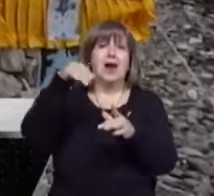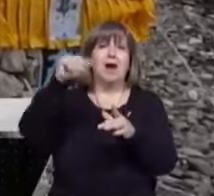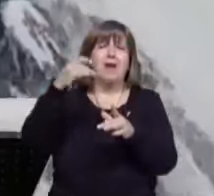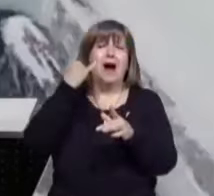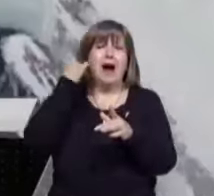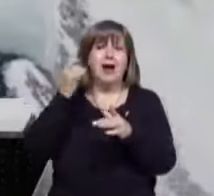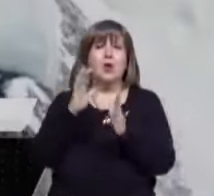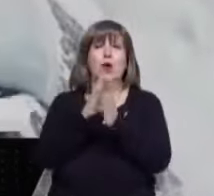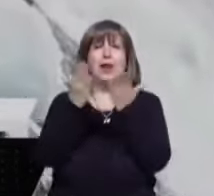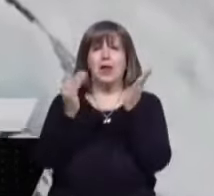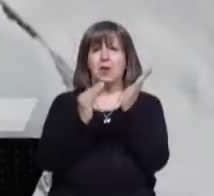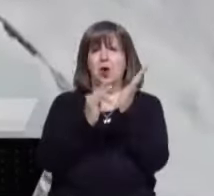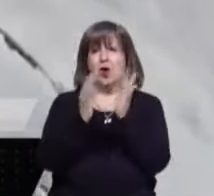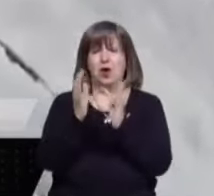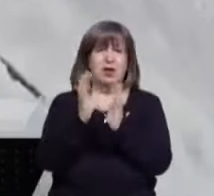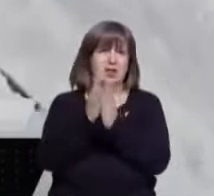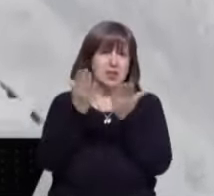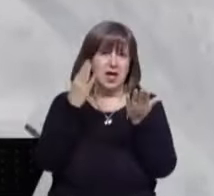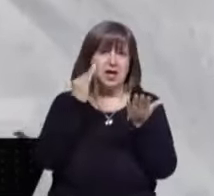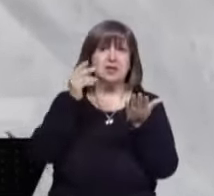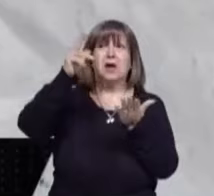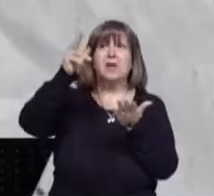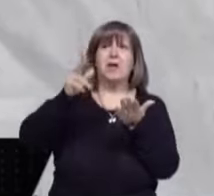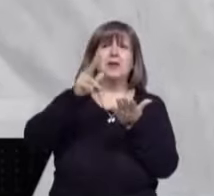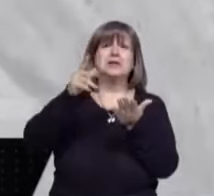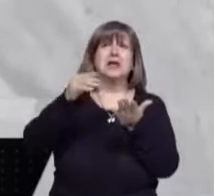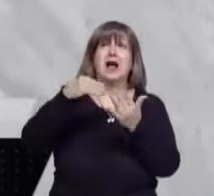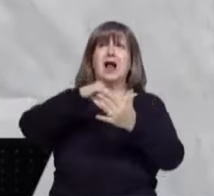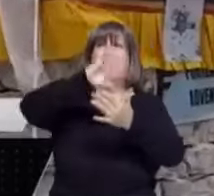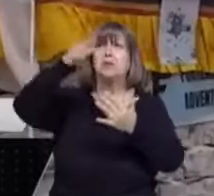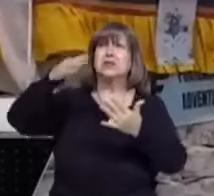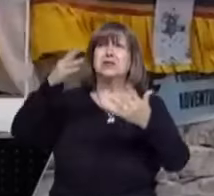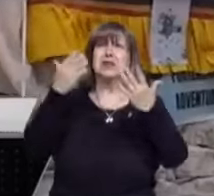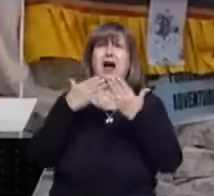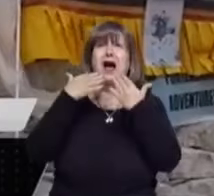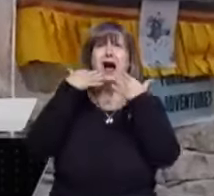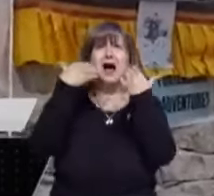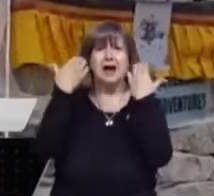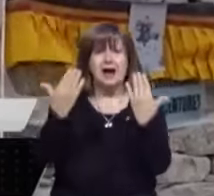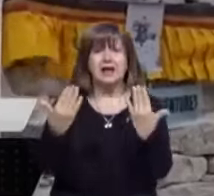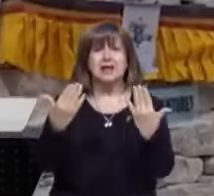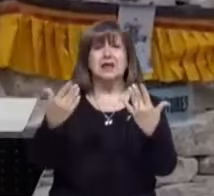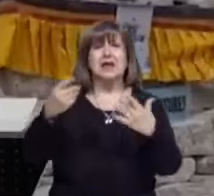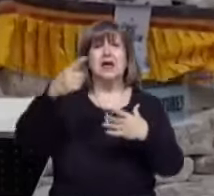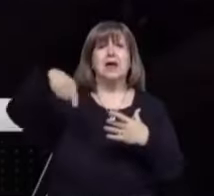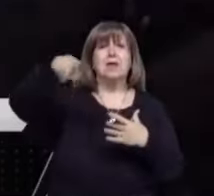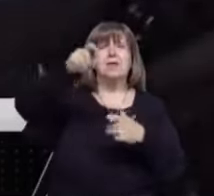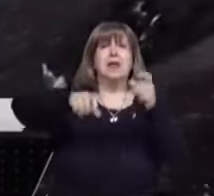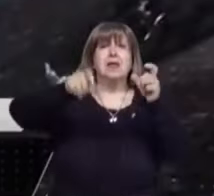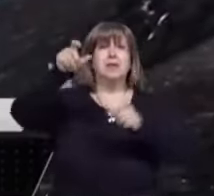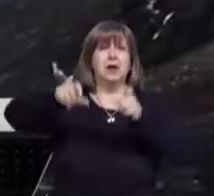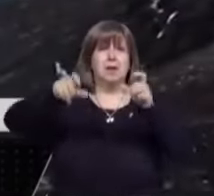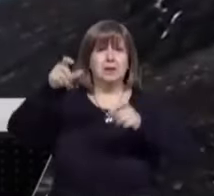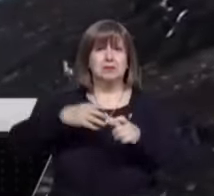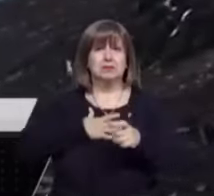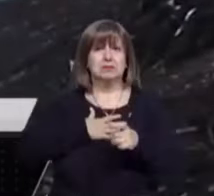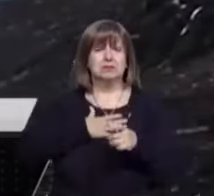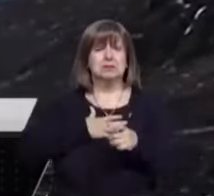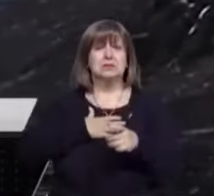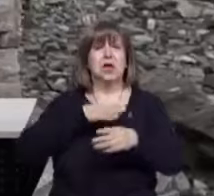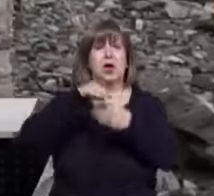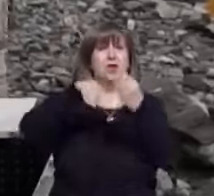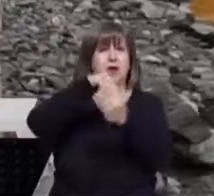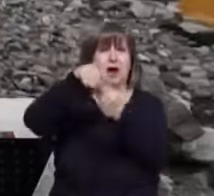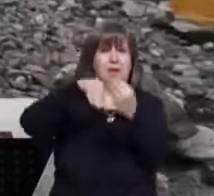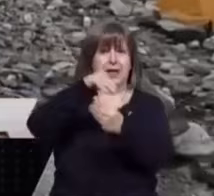sagrado. Bendicen la montaña, le agradecen y piden por la salud de todos los sherpas, que son muchísimos, y acá son todos